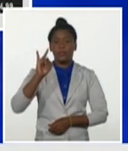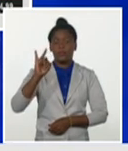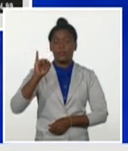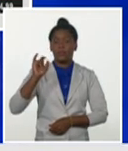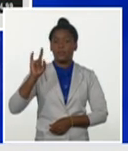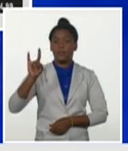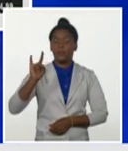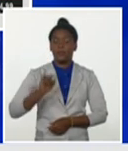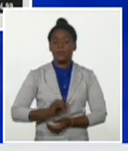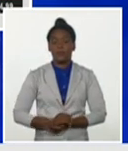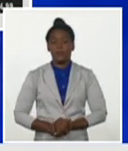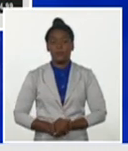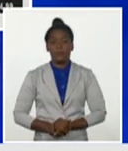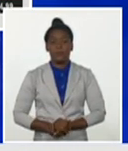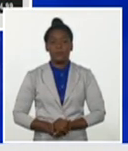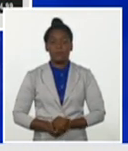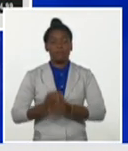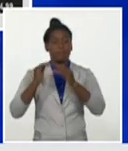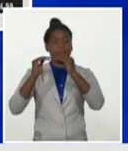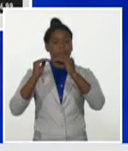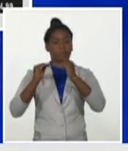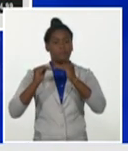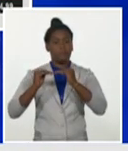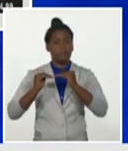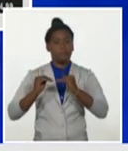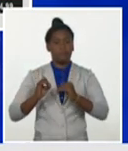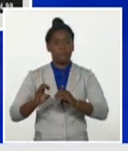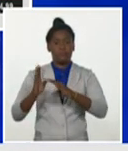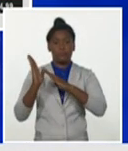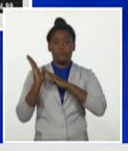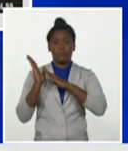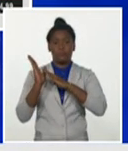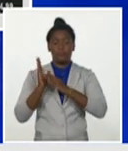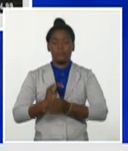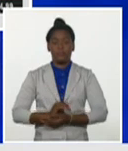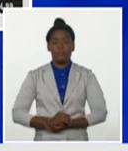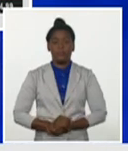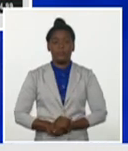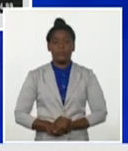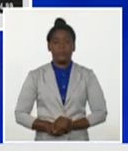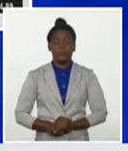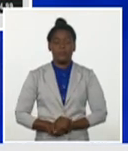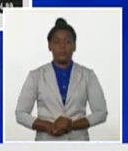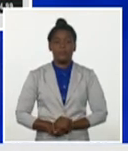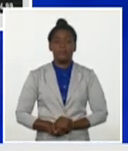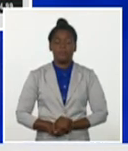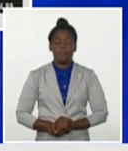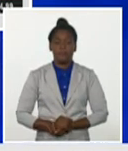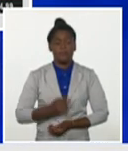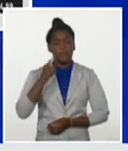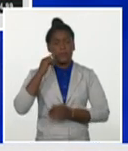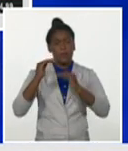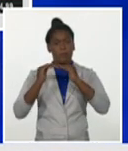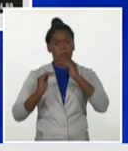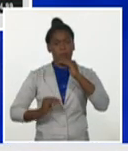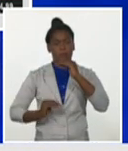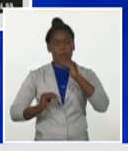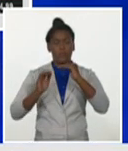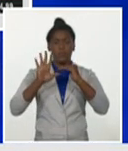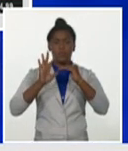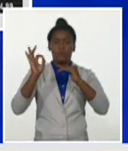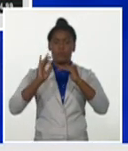6,79%, y de ahí para abajo, pues, por cientos inferiores al 5%.